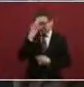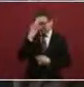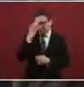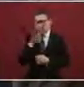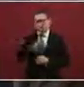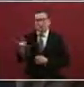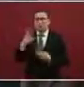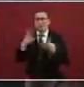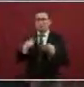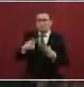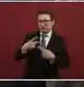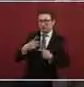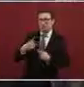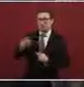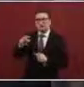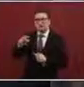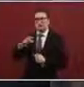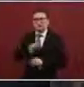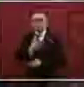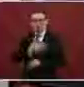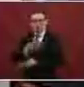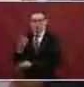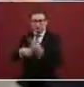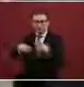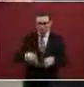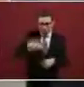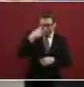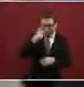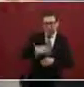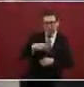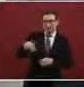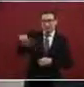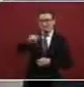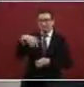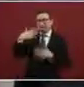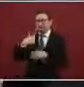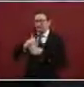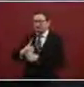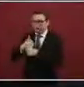españoles que hicieron de México su patria tras ser dolorosamente expulsados de la suya.